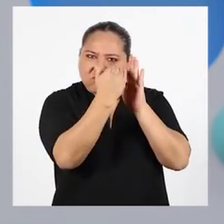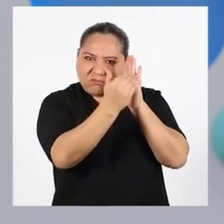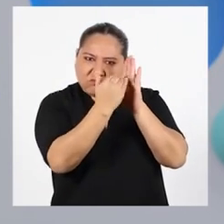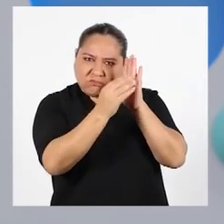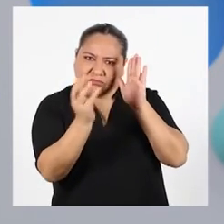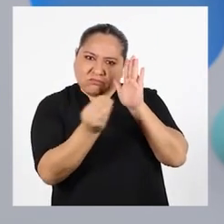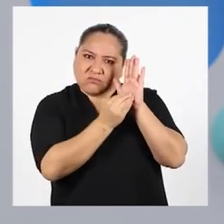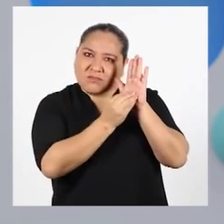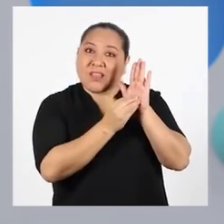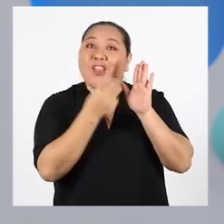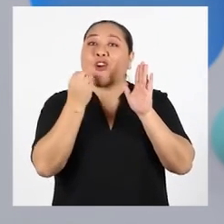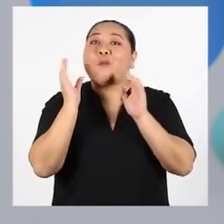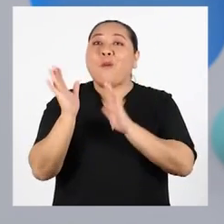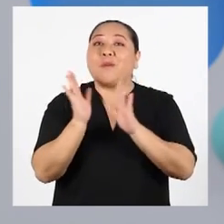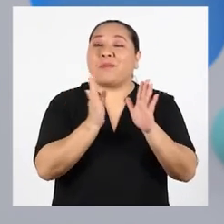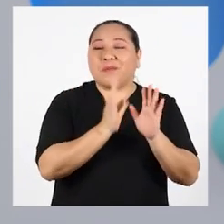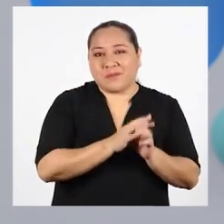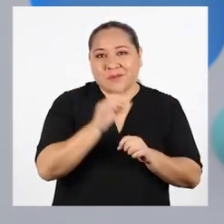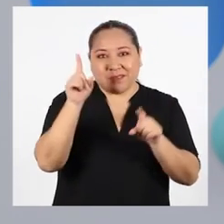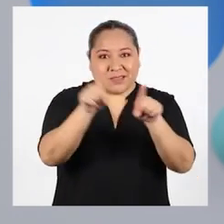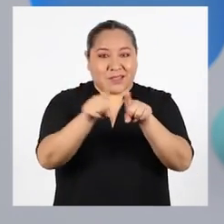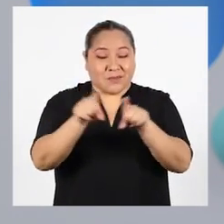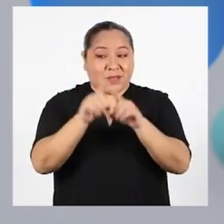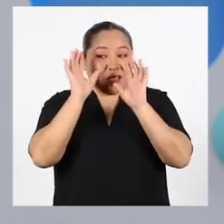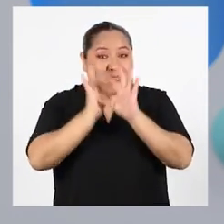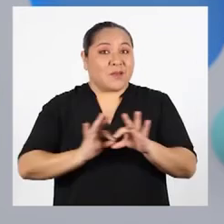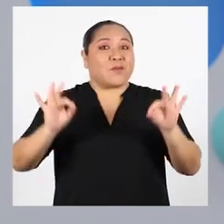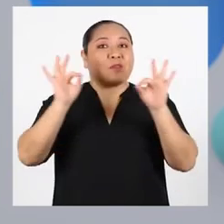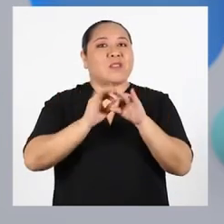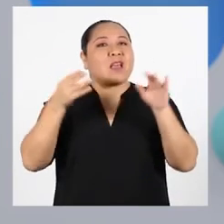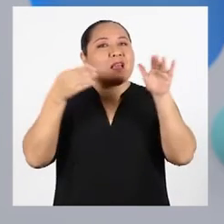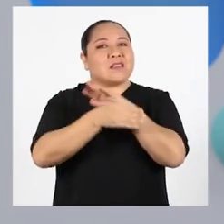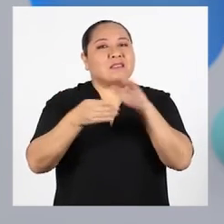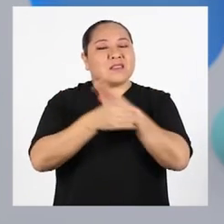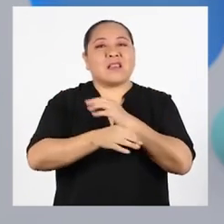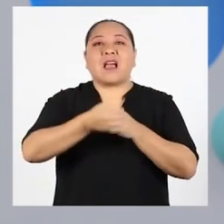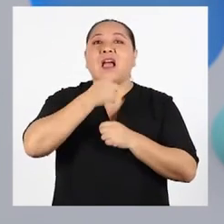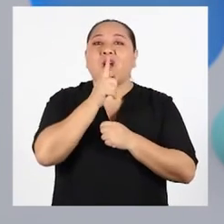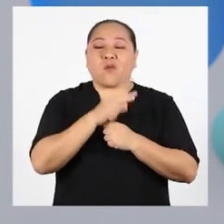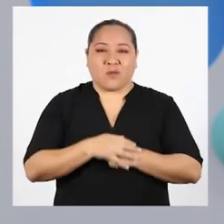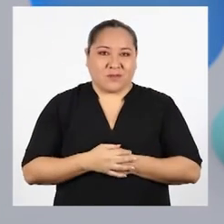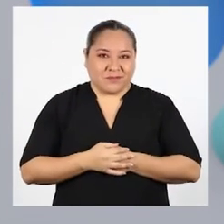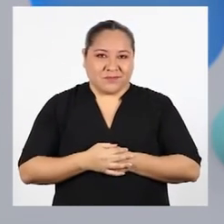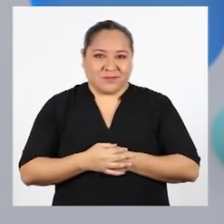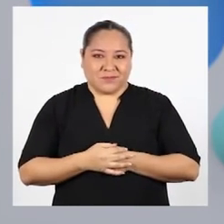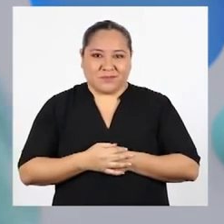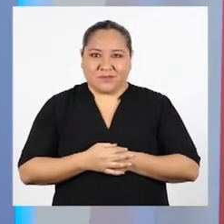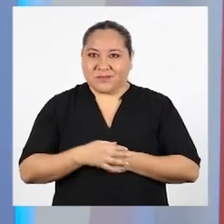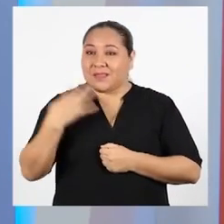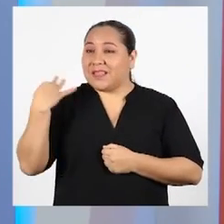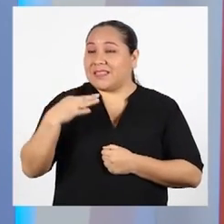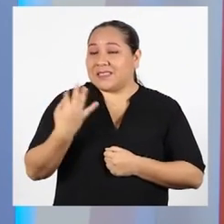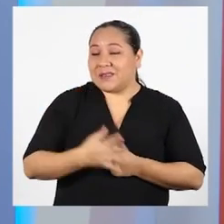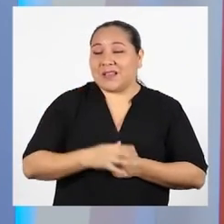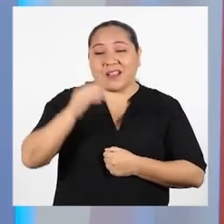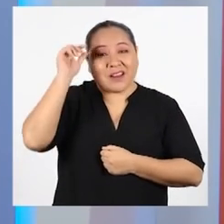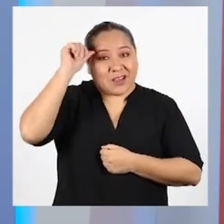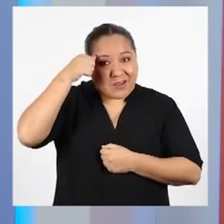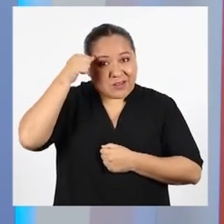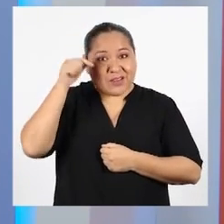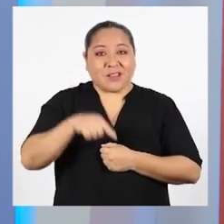en cuenta en ellos y cómo elaborarlos, así como la importancia del acceso al agua potable. Como